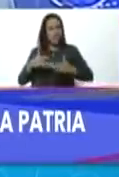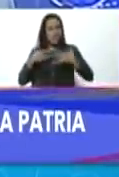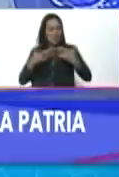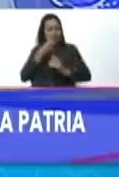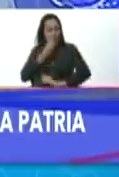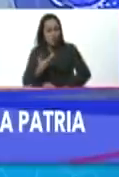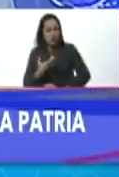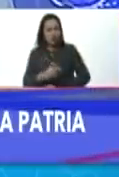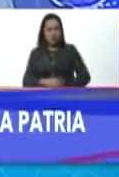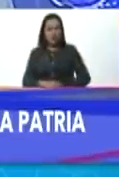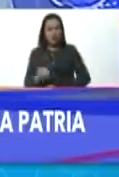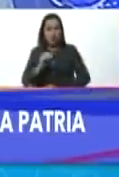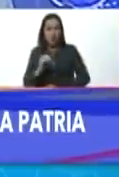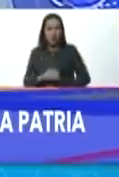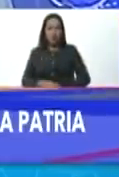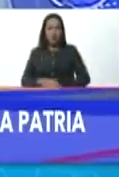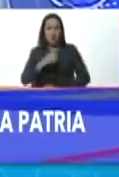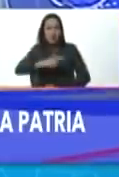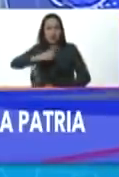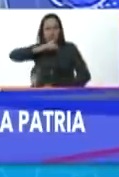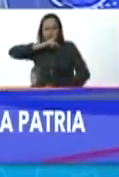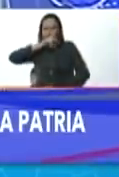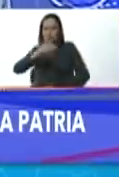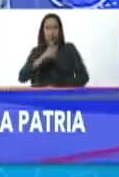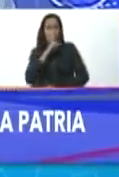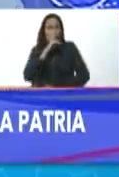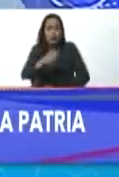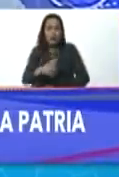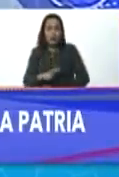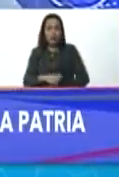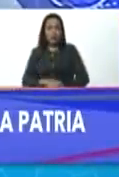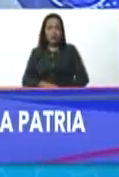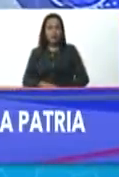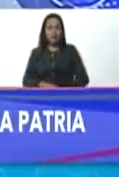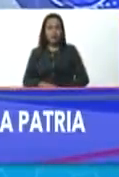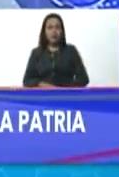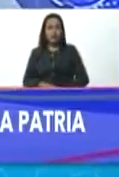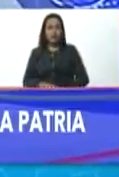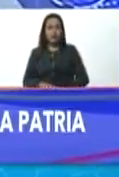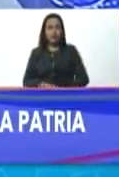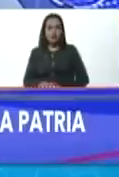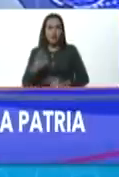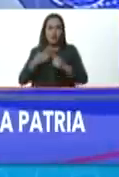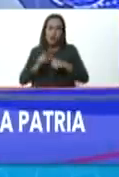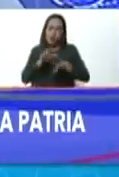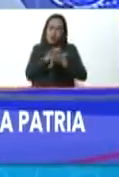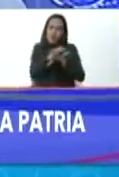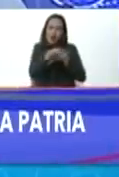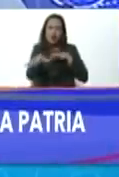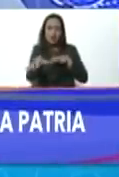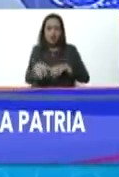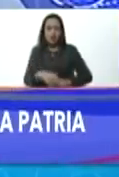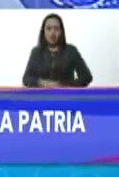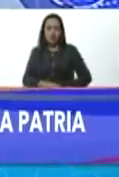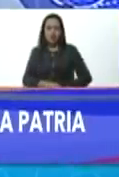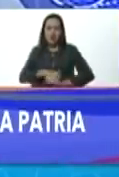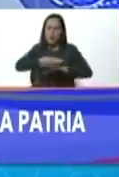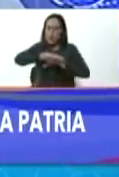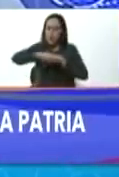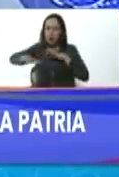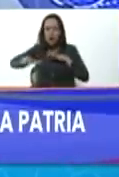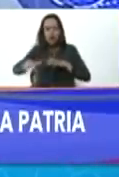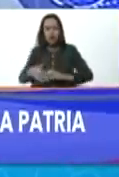nobles, o es un miserable, es un miserable. Pero la gran mayoría, la inmensa mayoría,